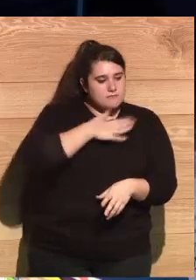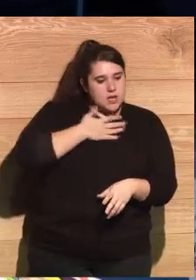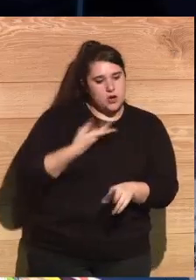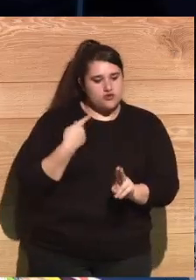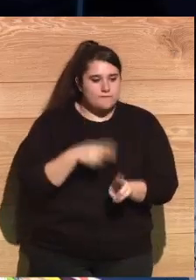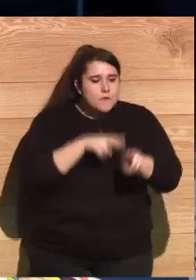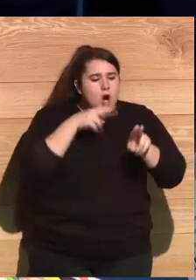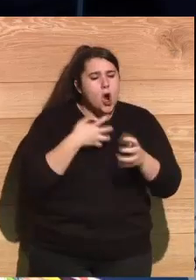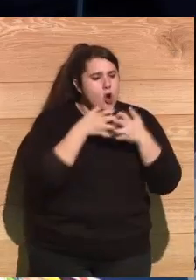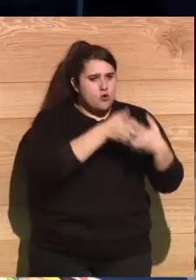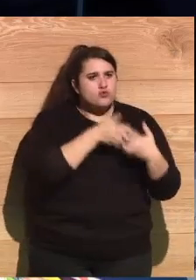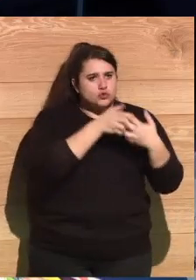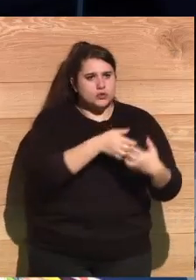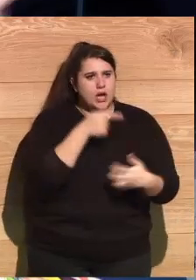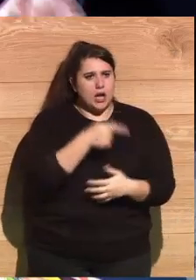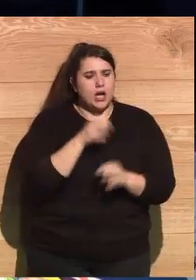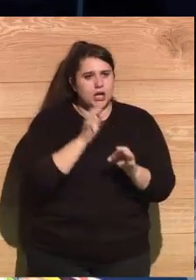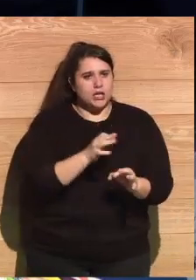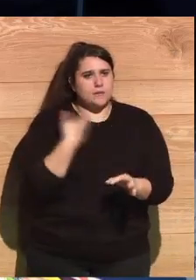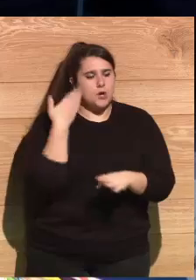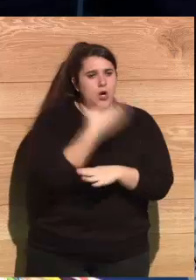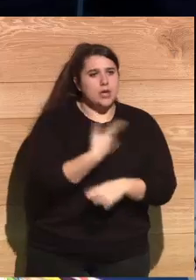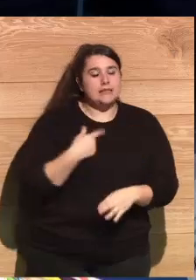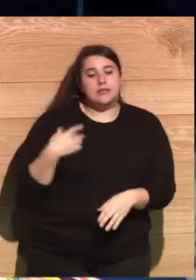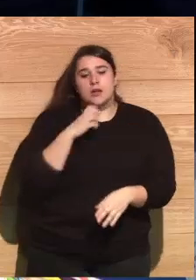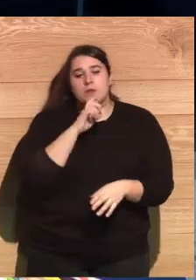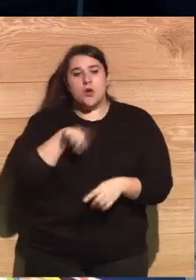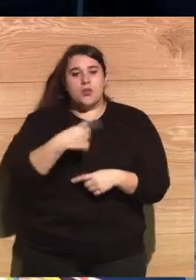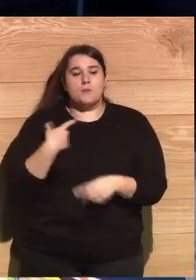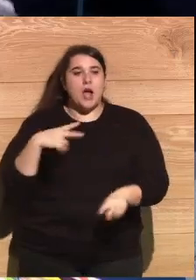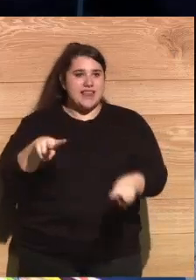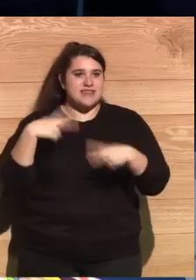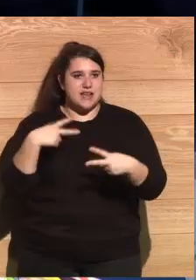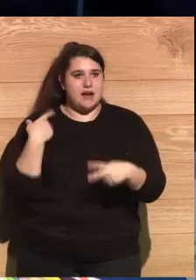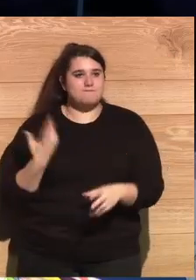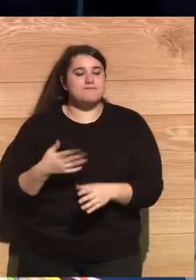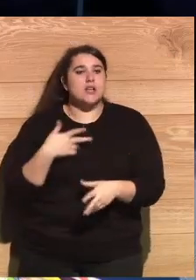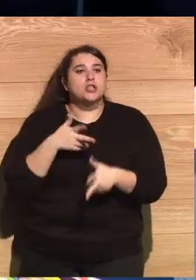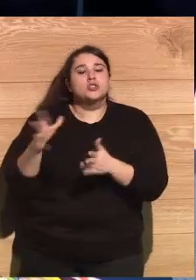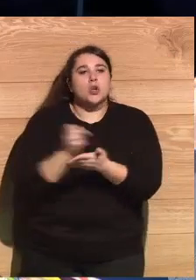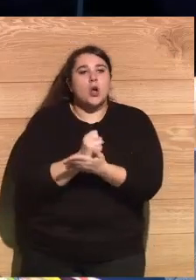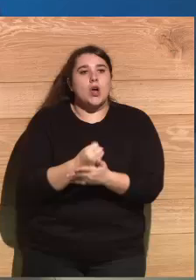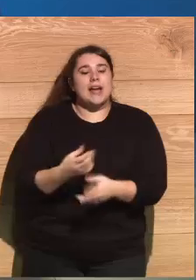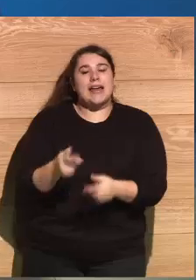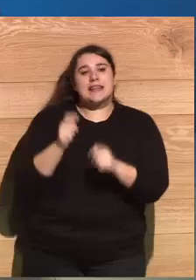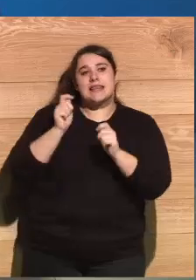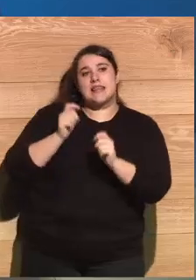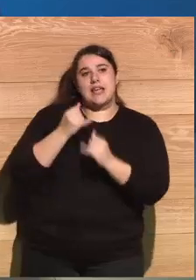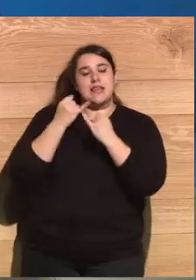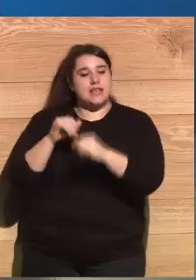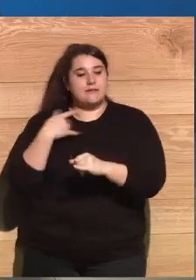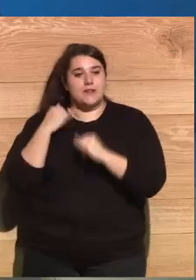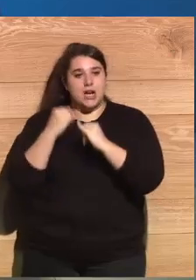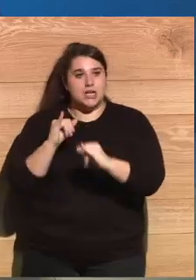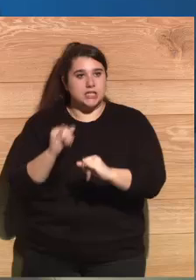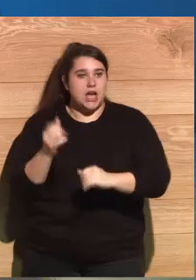una construcción ideal, llega Acción de Gracias, todos se juntan y celebran, todos es esa celebración que junta a